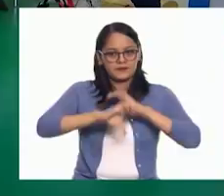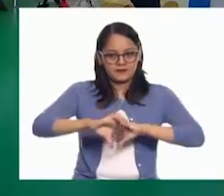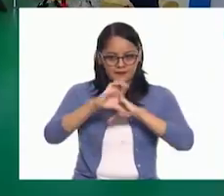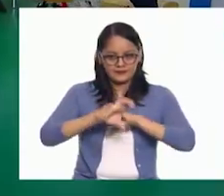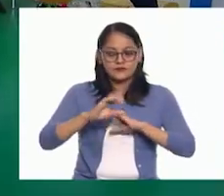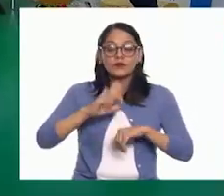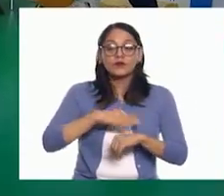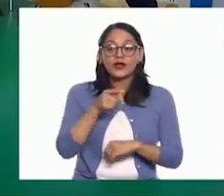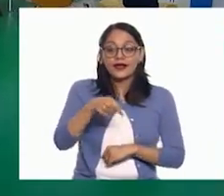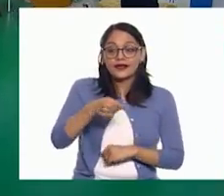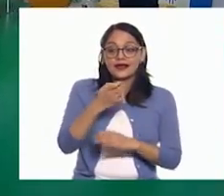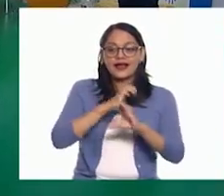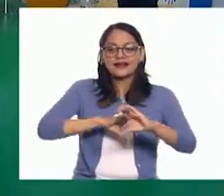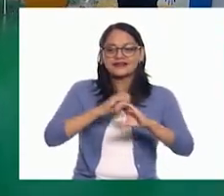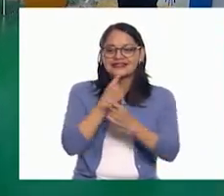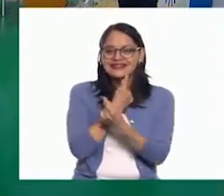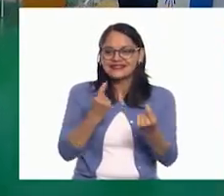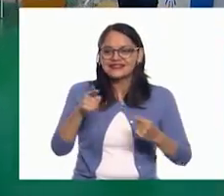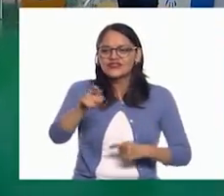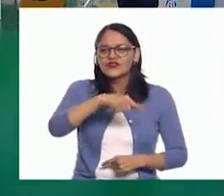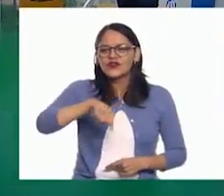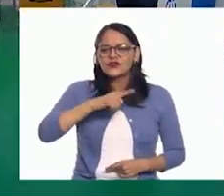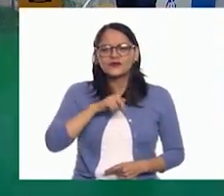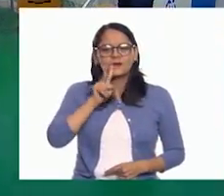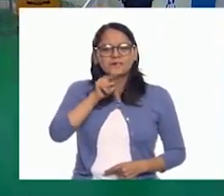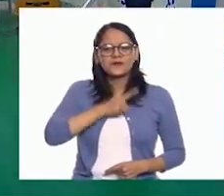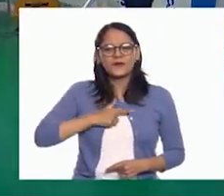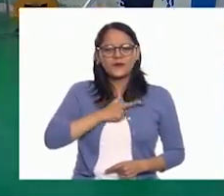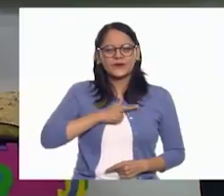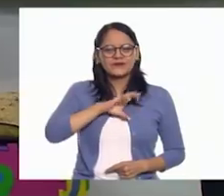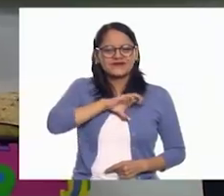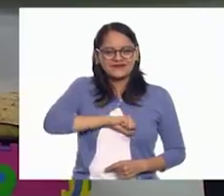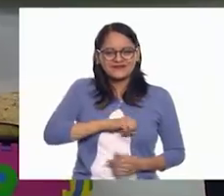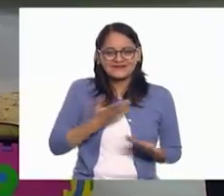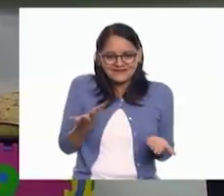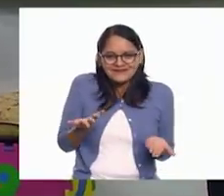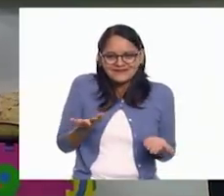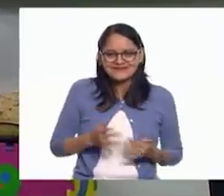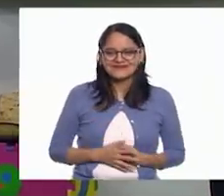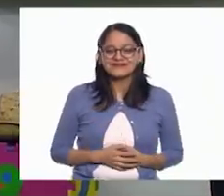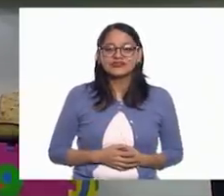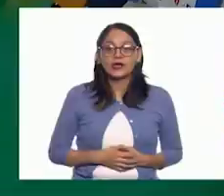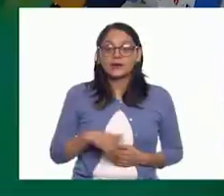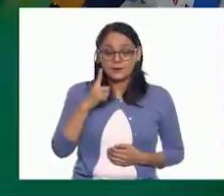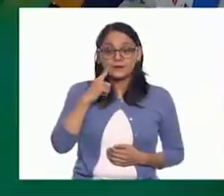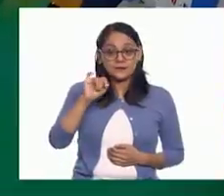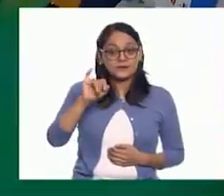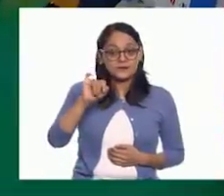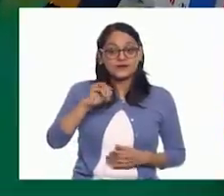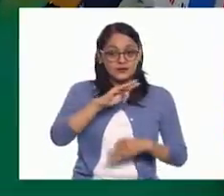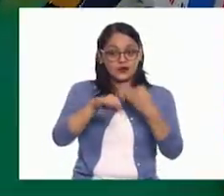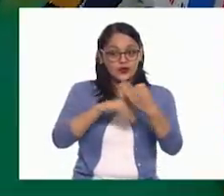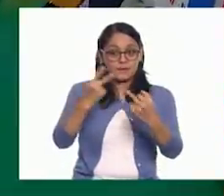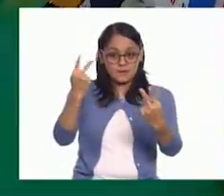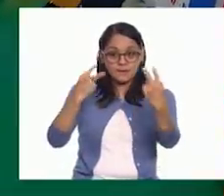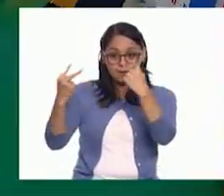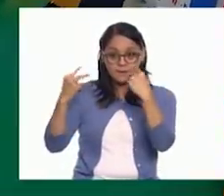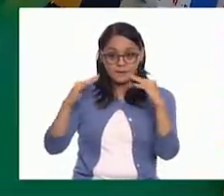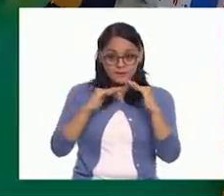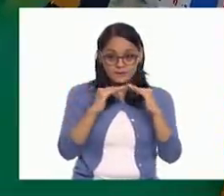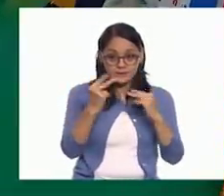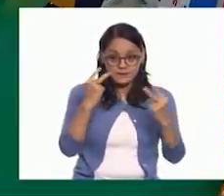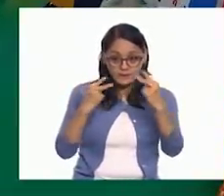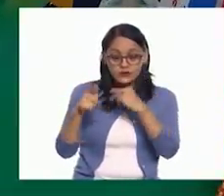esta canción le encantó a todas las niñas y niños que están en casa. Claro que sí. Déjame decirles a todos los que nos están viendo y nos están